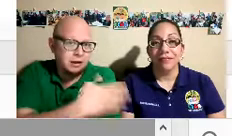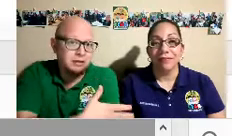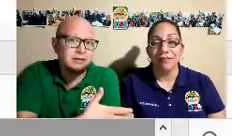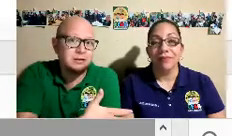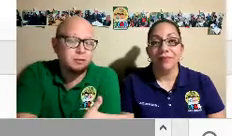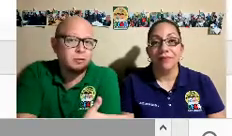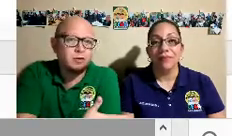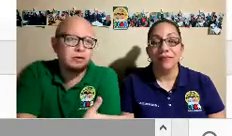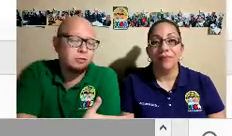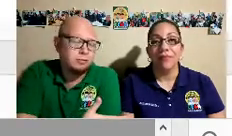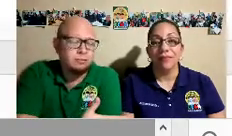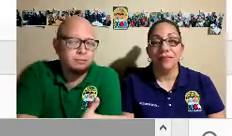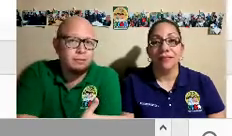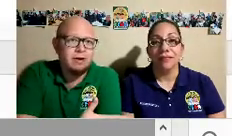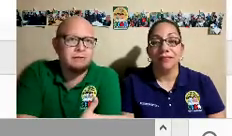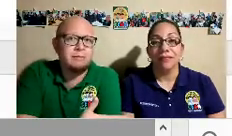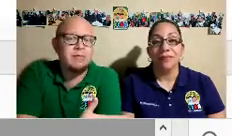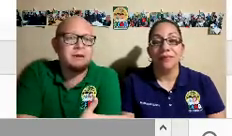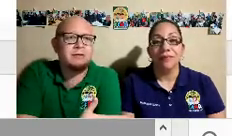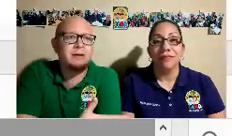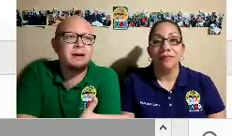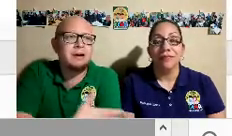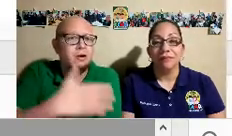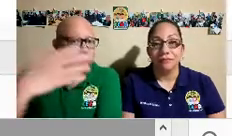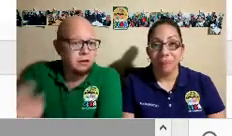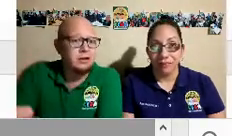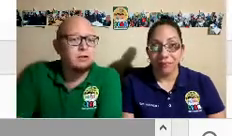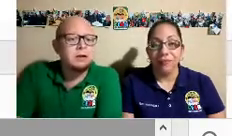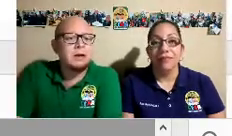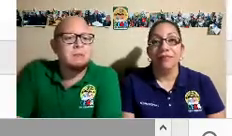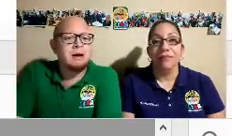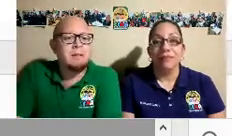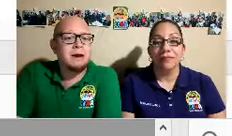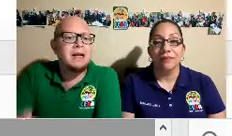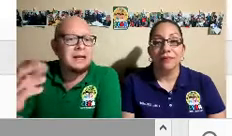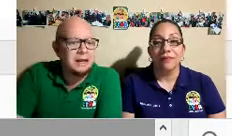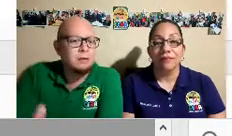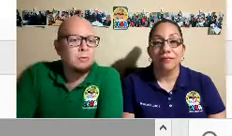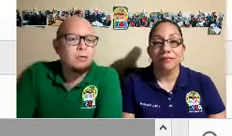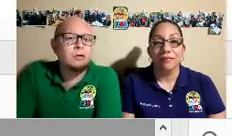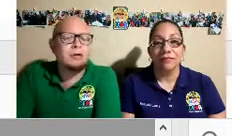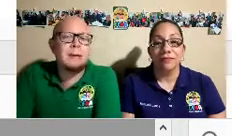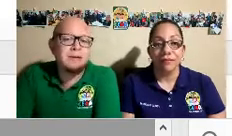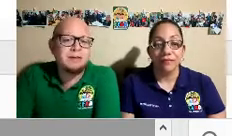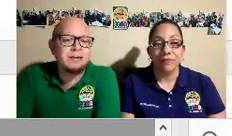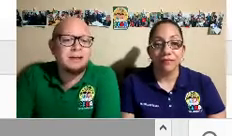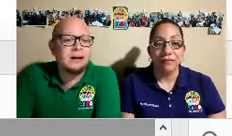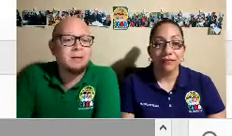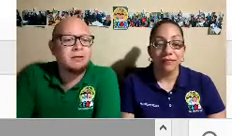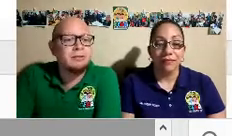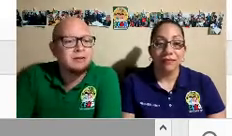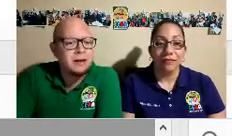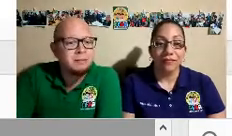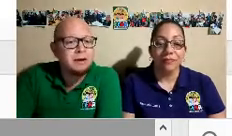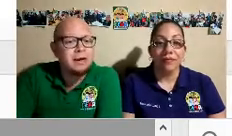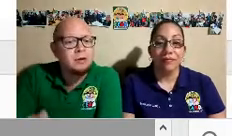equipo ustedes como tutores o padre de familia, madre de familia, con el niño. Va a elegir uno de los lápices y